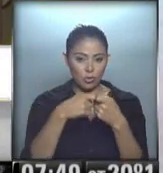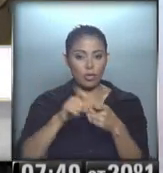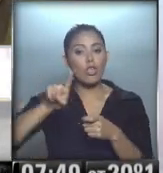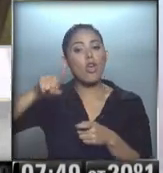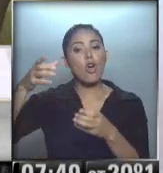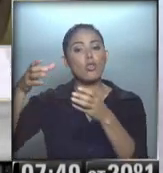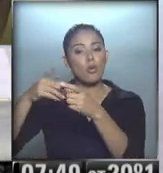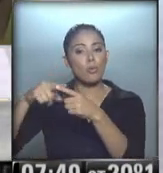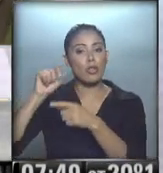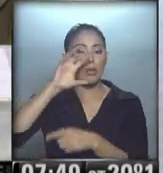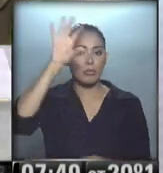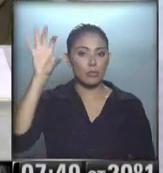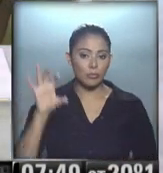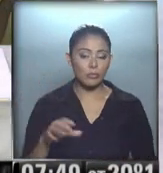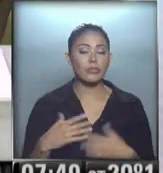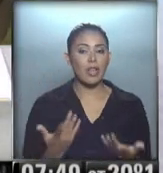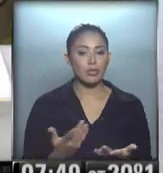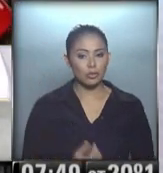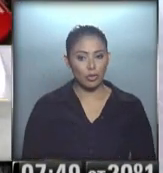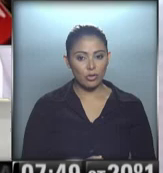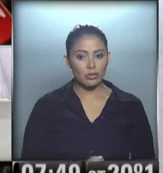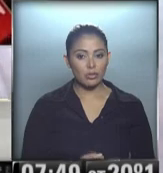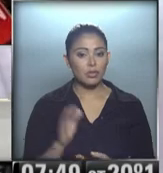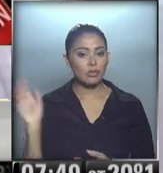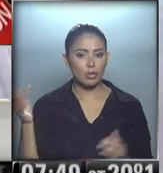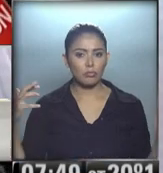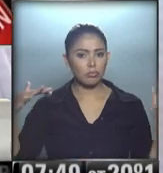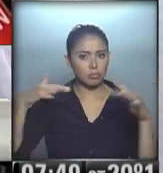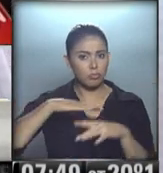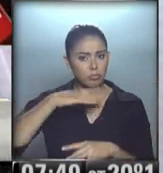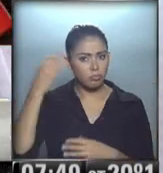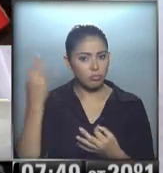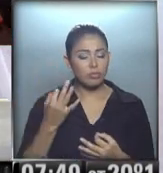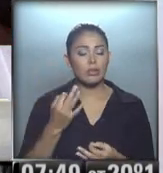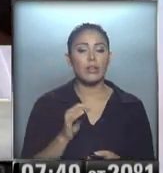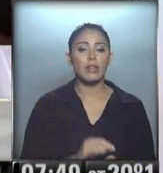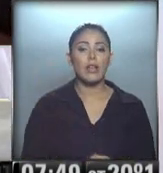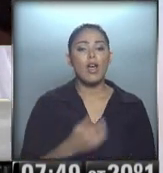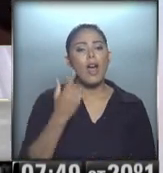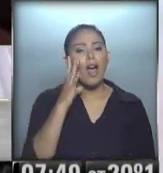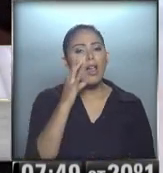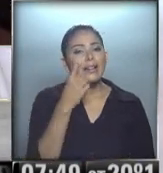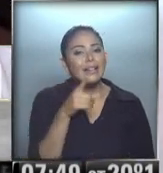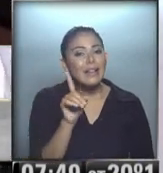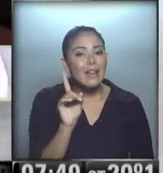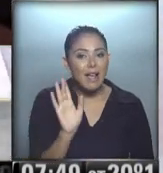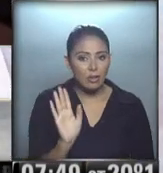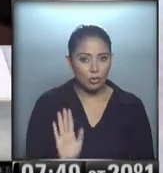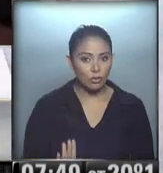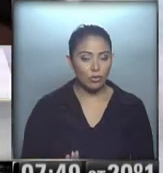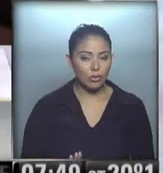partidos provinciales, así que ha sido una presencia importante. Lo raro que ocurrió